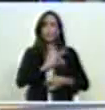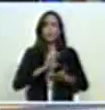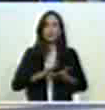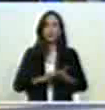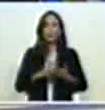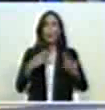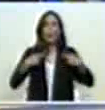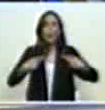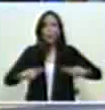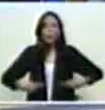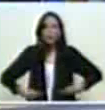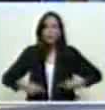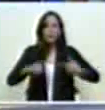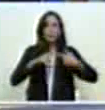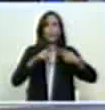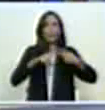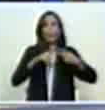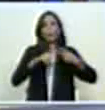humanismo